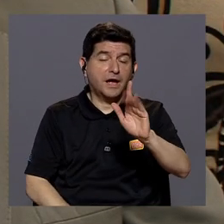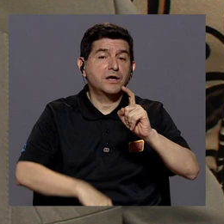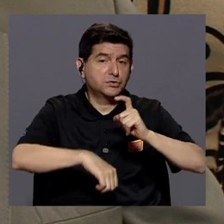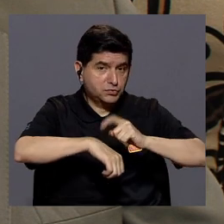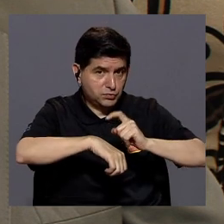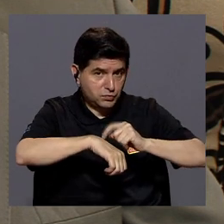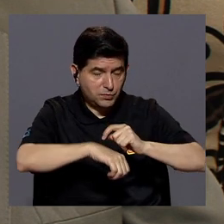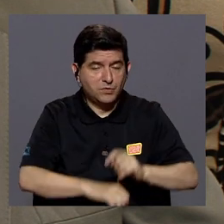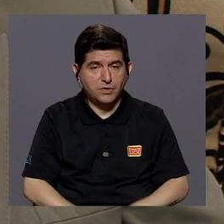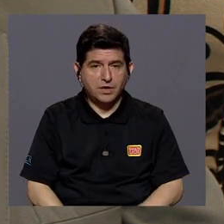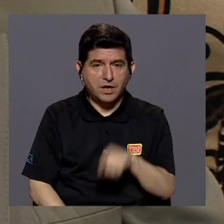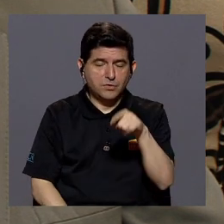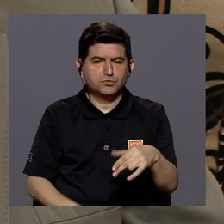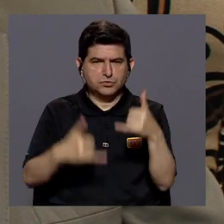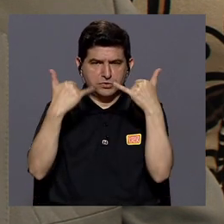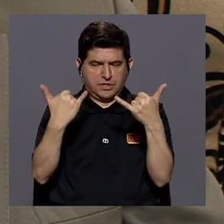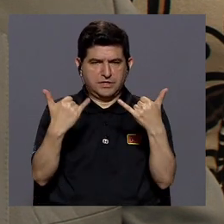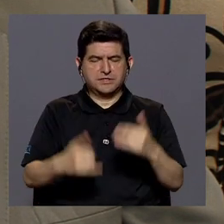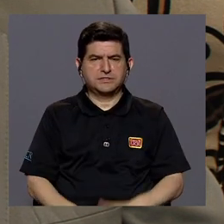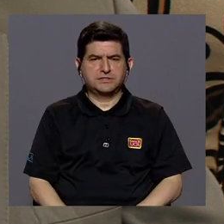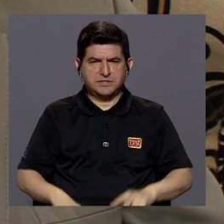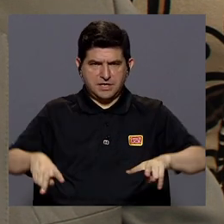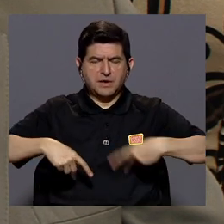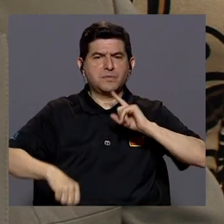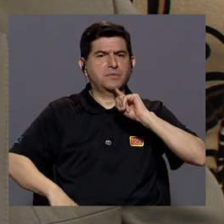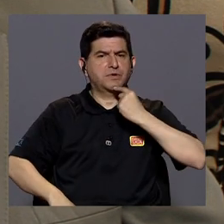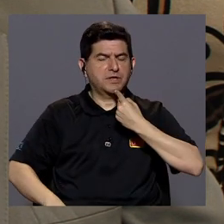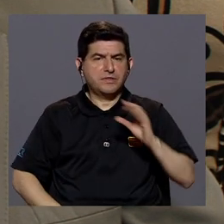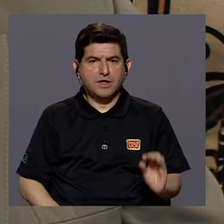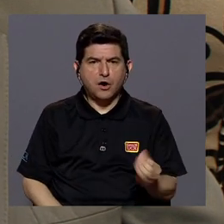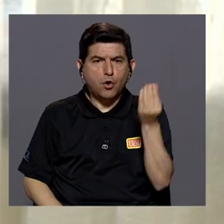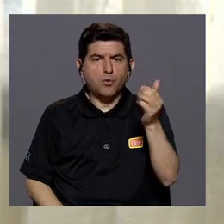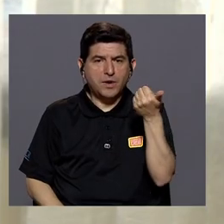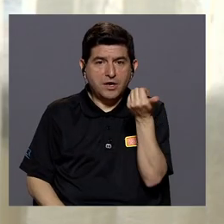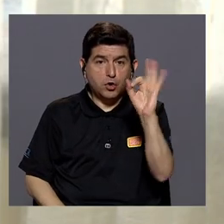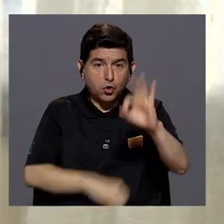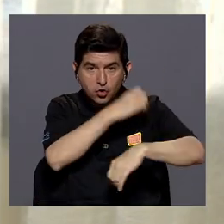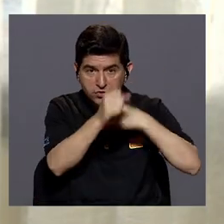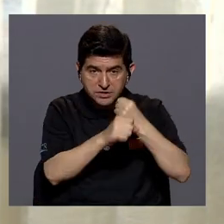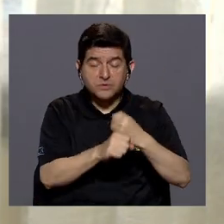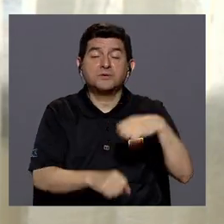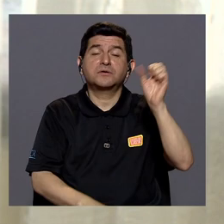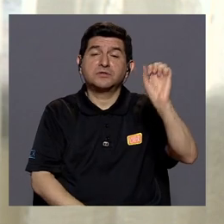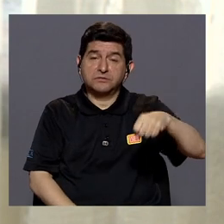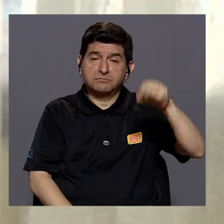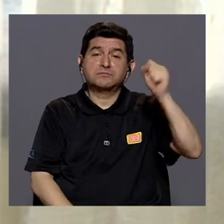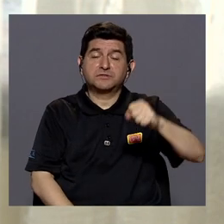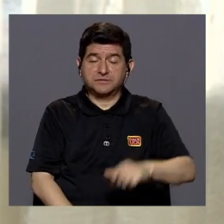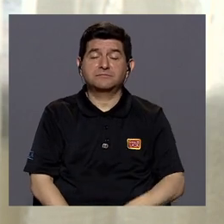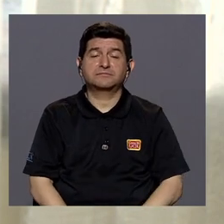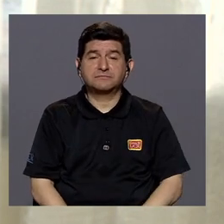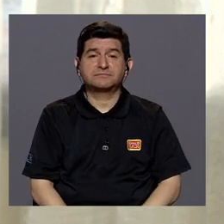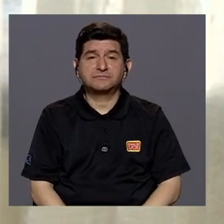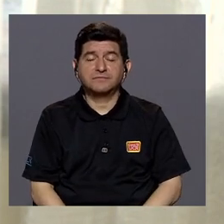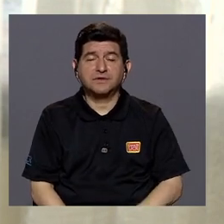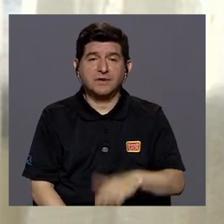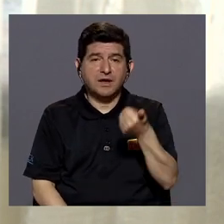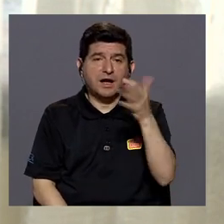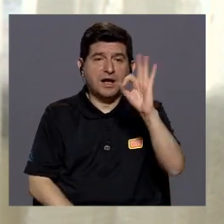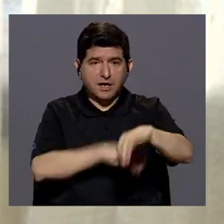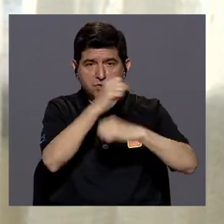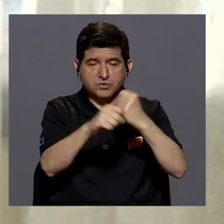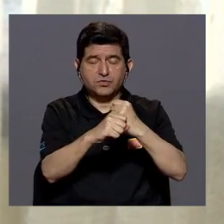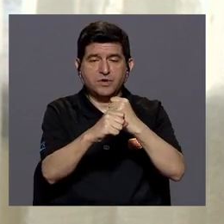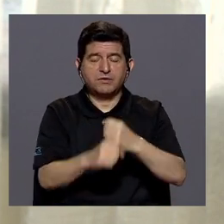de tomar la vida ya totalmente en serio le llega muy joven, a los 19 años. 19 años, fíjate. A los 19 me estuve